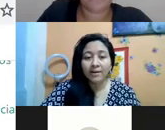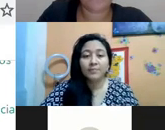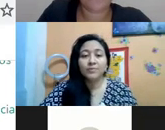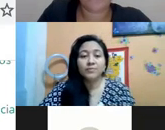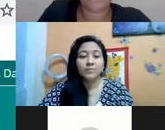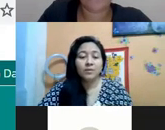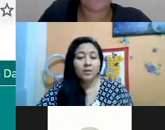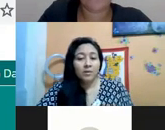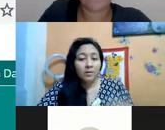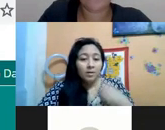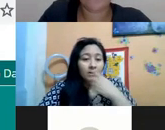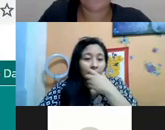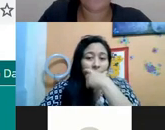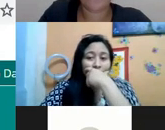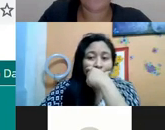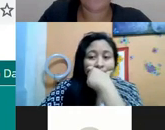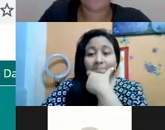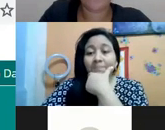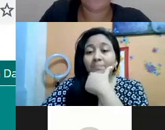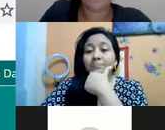guardar cambios.